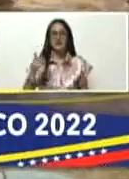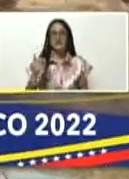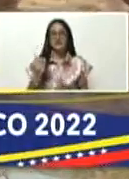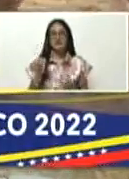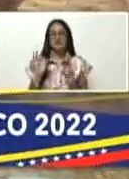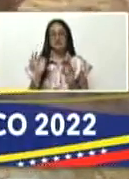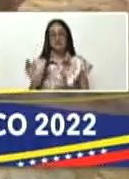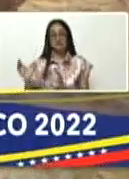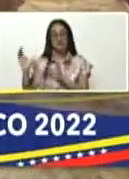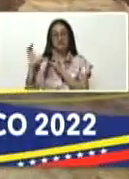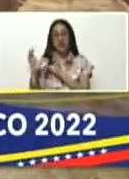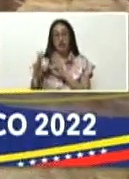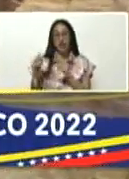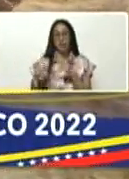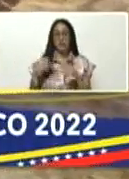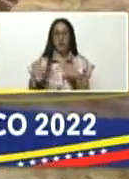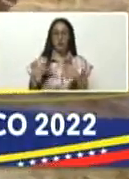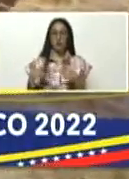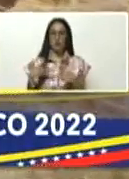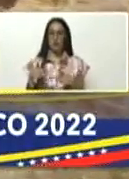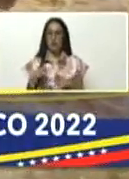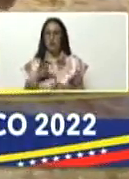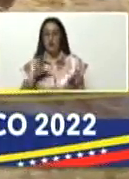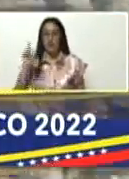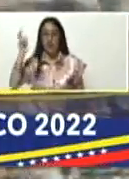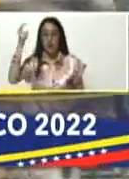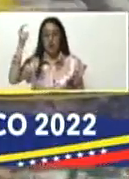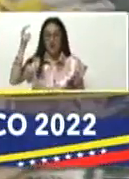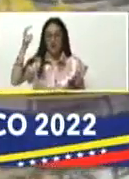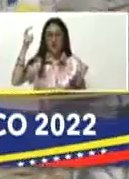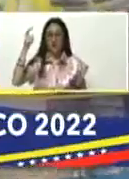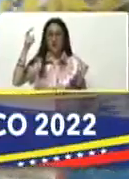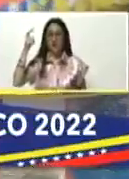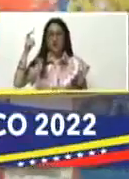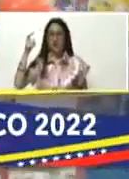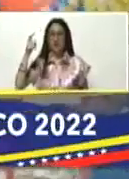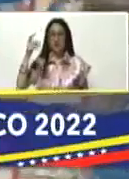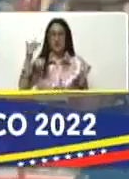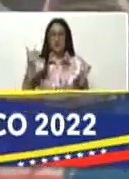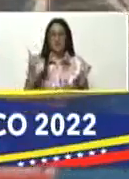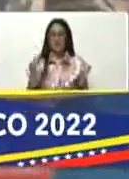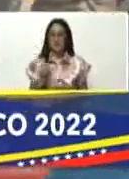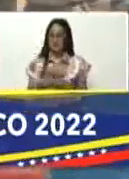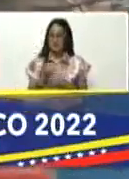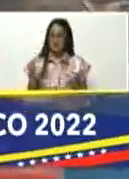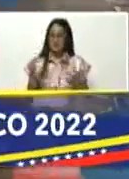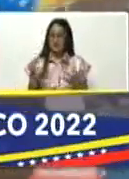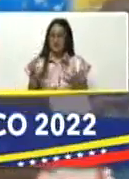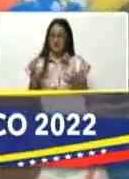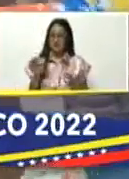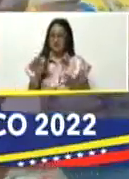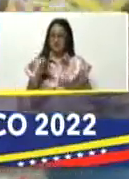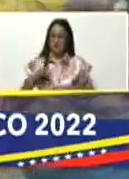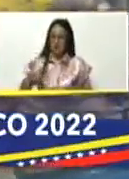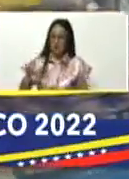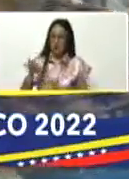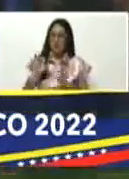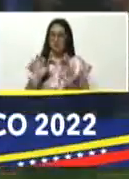hombro a todos los productores del estado Guárico, conjuntamente con José Vázquez. Y excelente cosecha